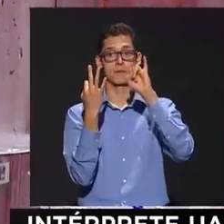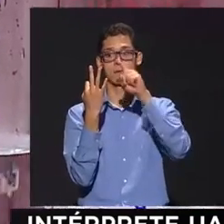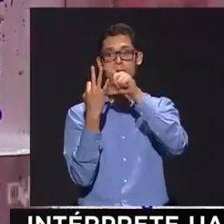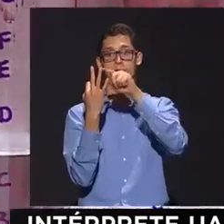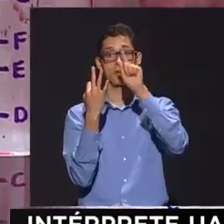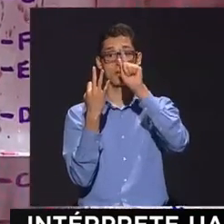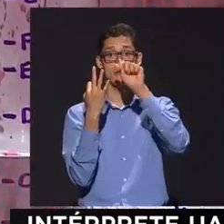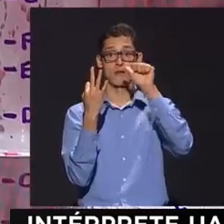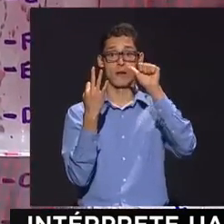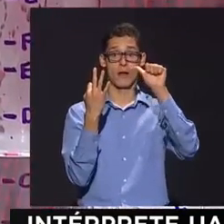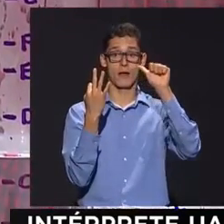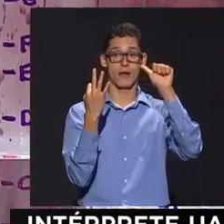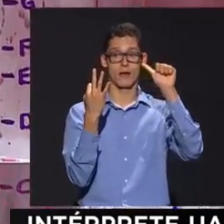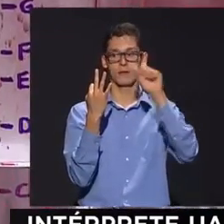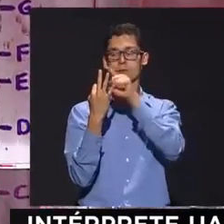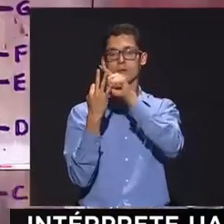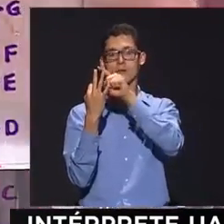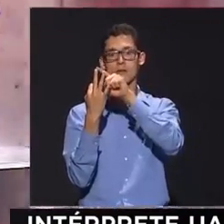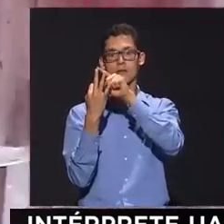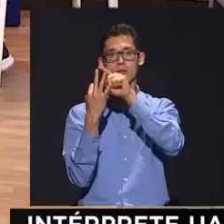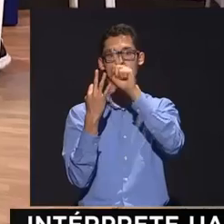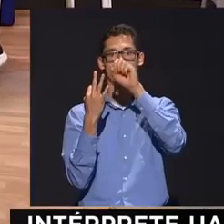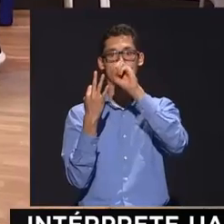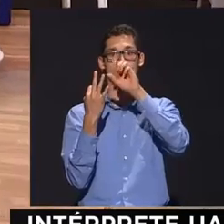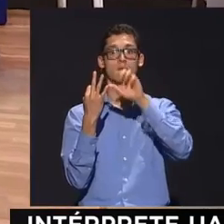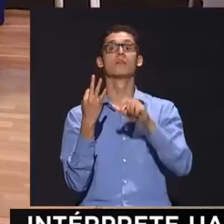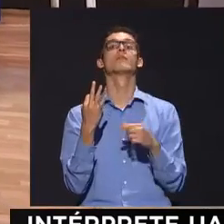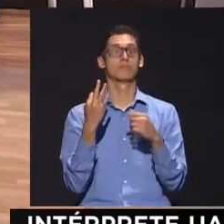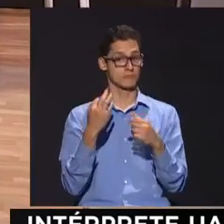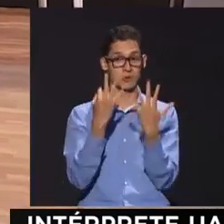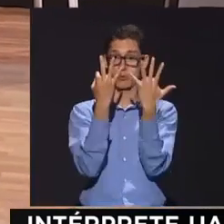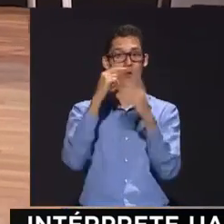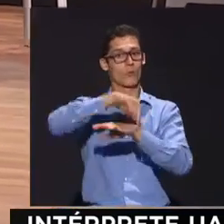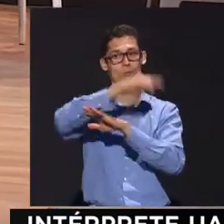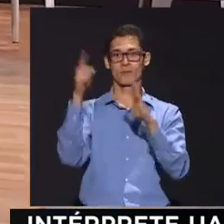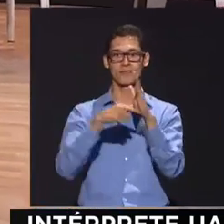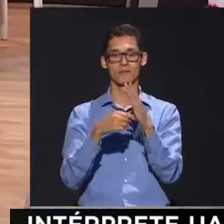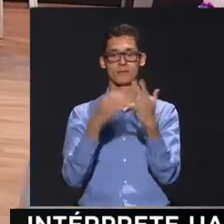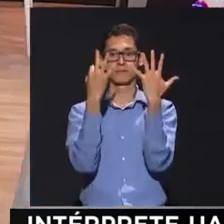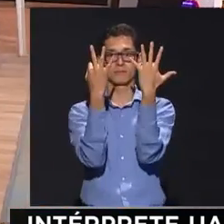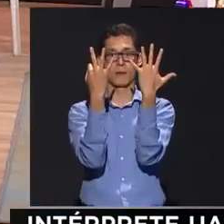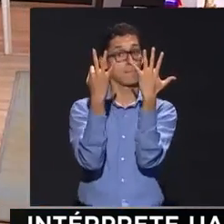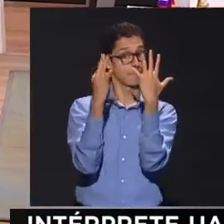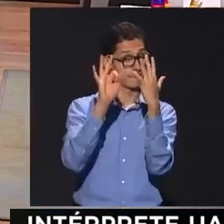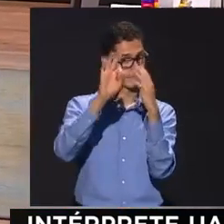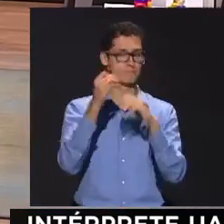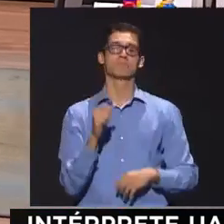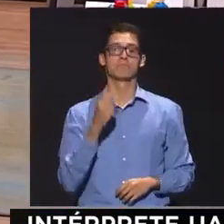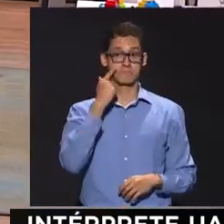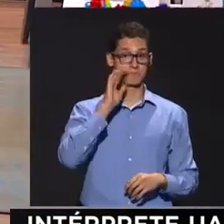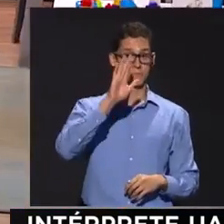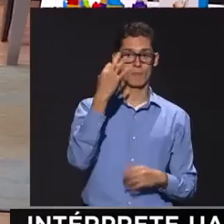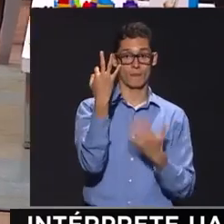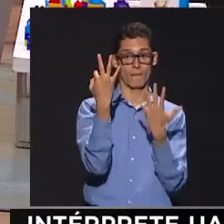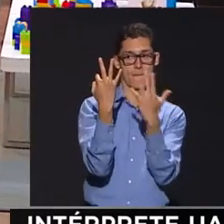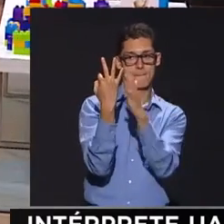fa sostenido y ahí tenemos la escala completa ahora vamos a mirar las cinco primeras notas pagos y tú y yo estamos en la